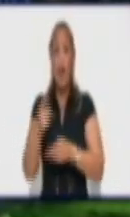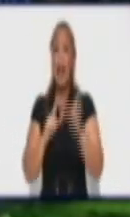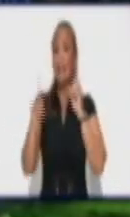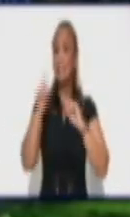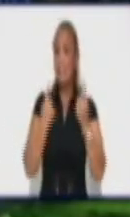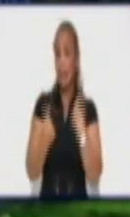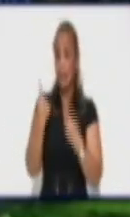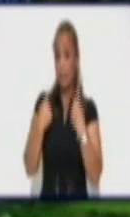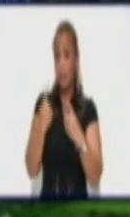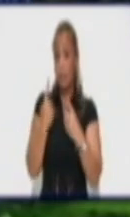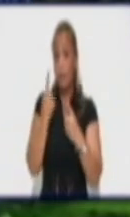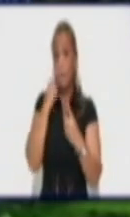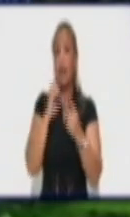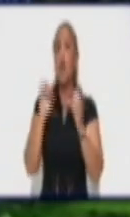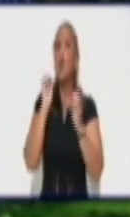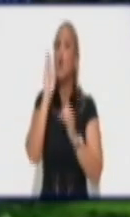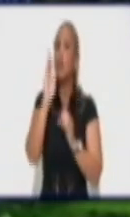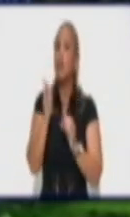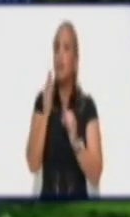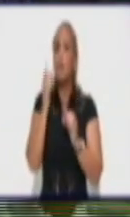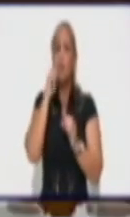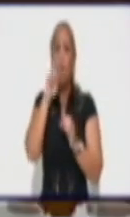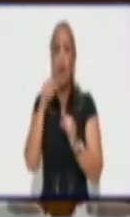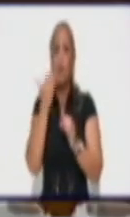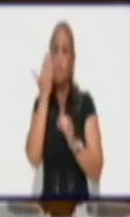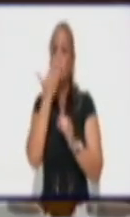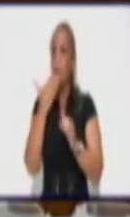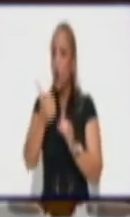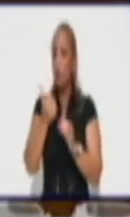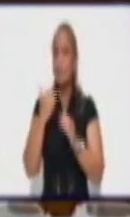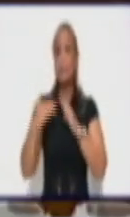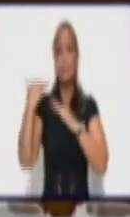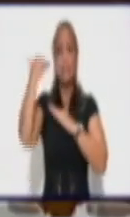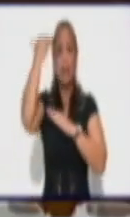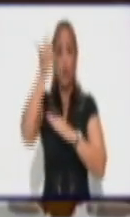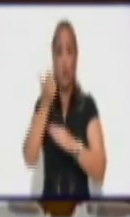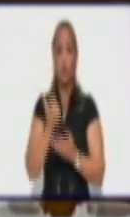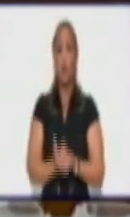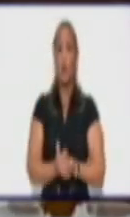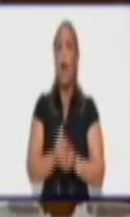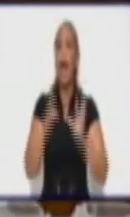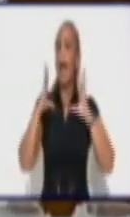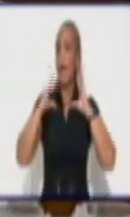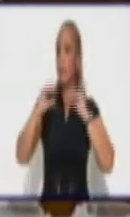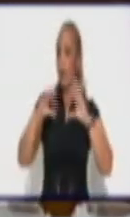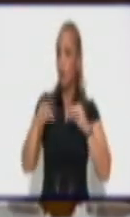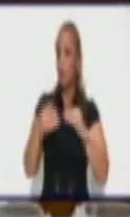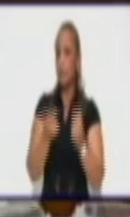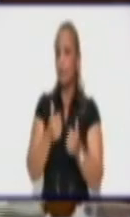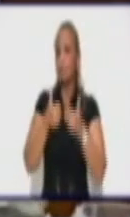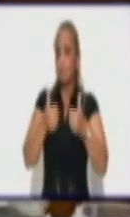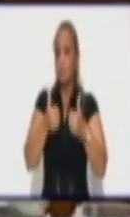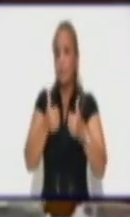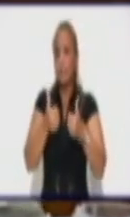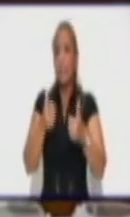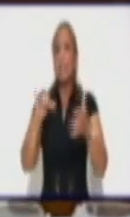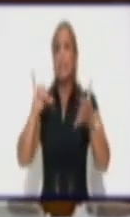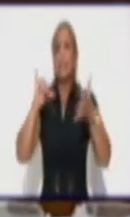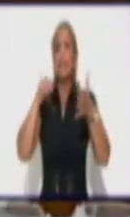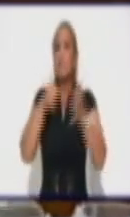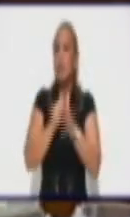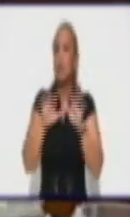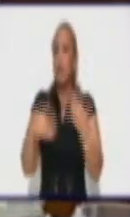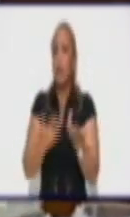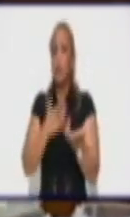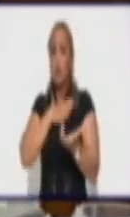propiciar un mayor desarrollo y yo reitero que cuando hablamos palabras arroyo hablamos de bienestar de impacto en nuestro pueblo en la calidad de vida